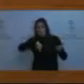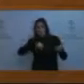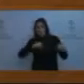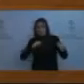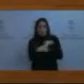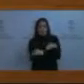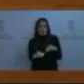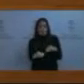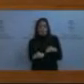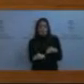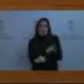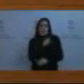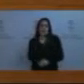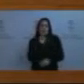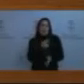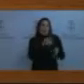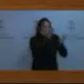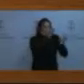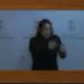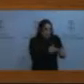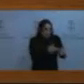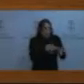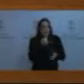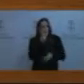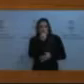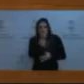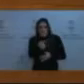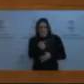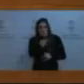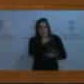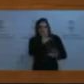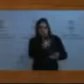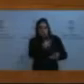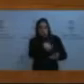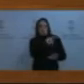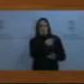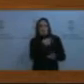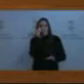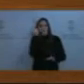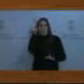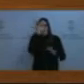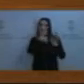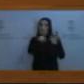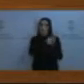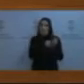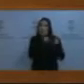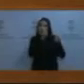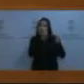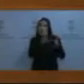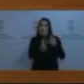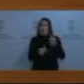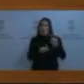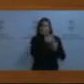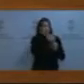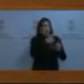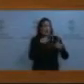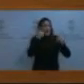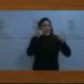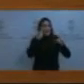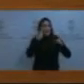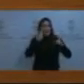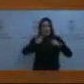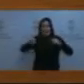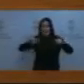incompatibles, pero, hombre, usted limítese a decir eso, limítese a registrar esa iniciativa, pero no practique el dirigismo tan propio